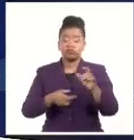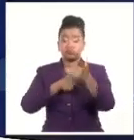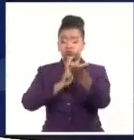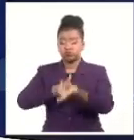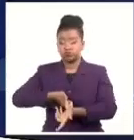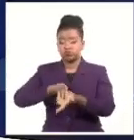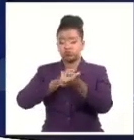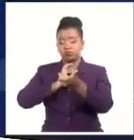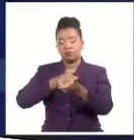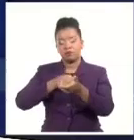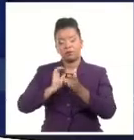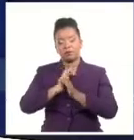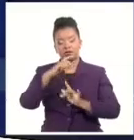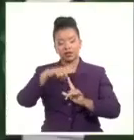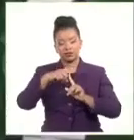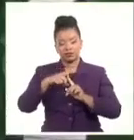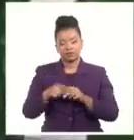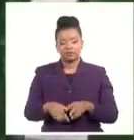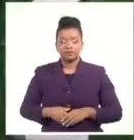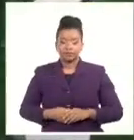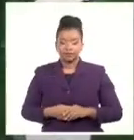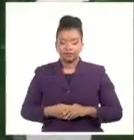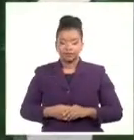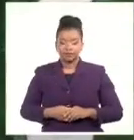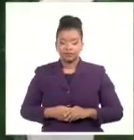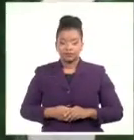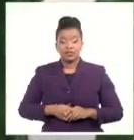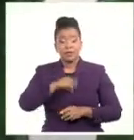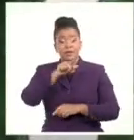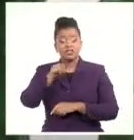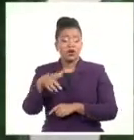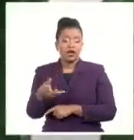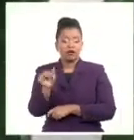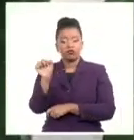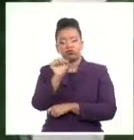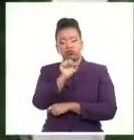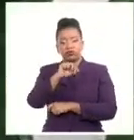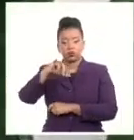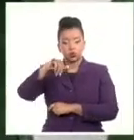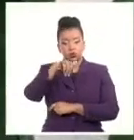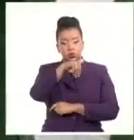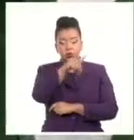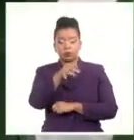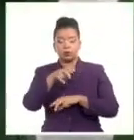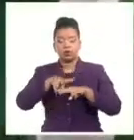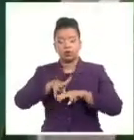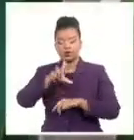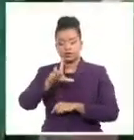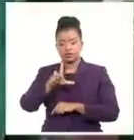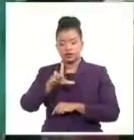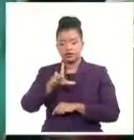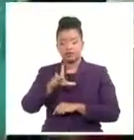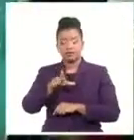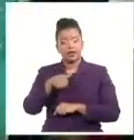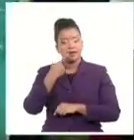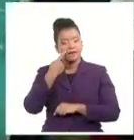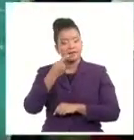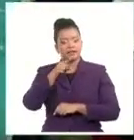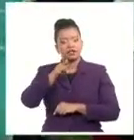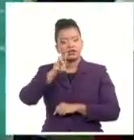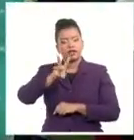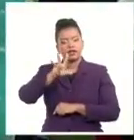en la base de supertanqueros de Matanza. Los tripulantes de helicópteros de base aérea holguinera realizaron más de